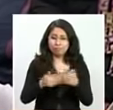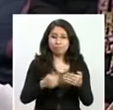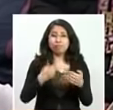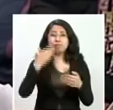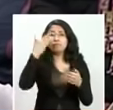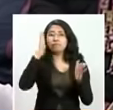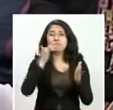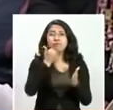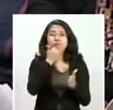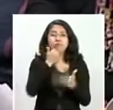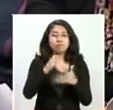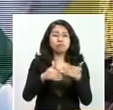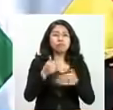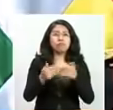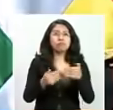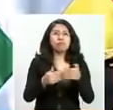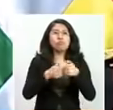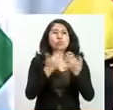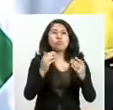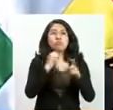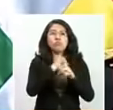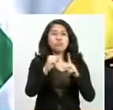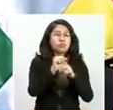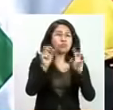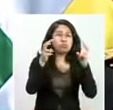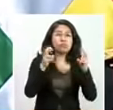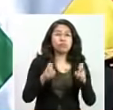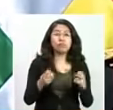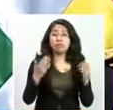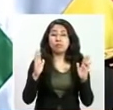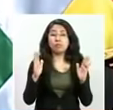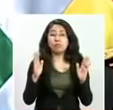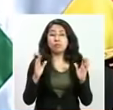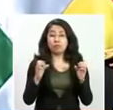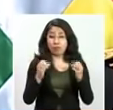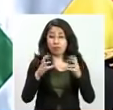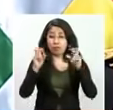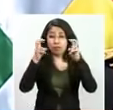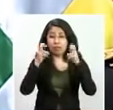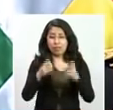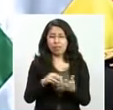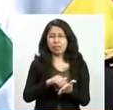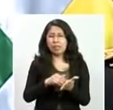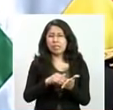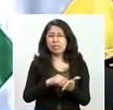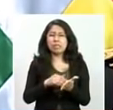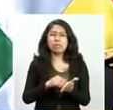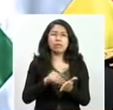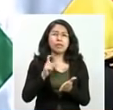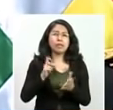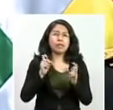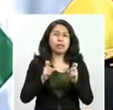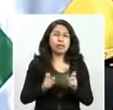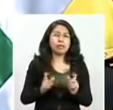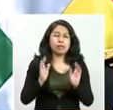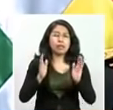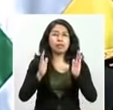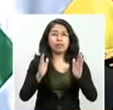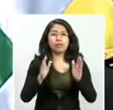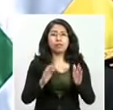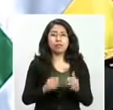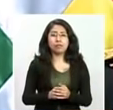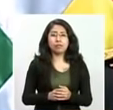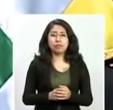sabemos cómo estarán los casos. Había muchos casos delicados, inclusive muchos de